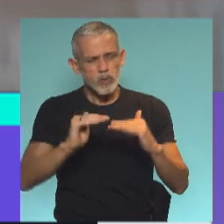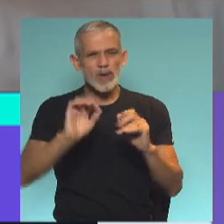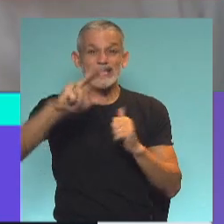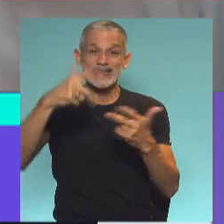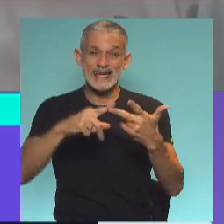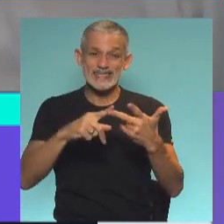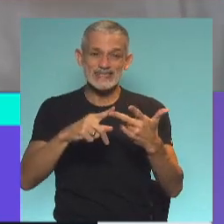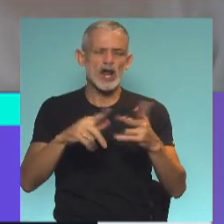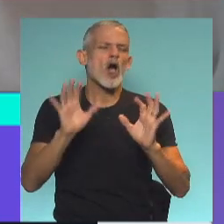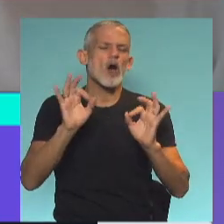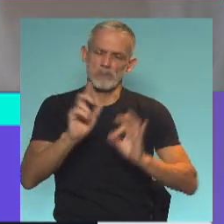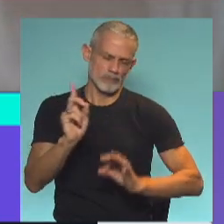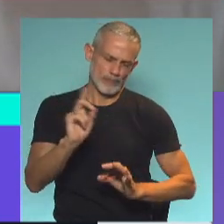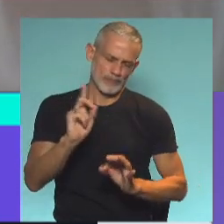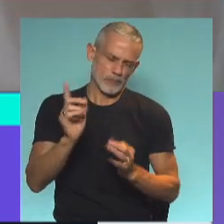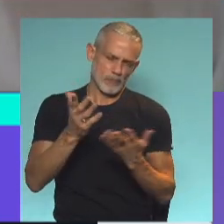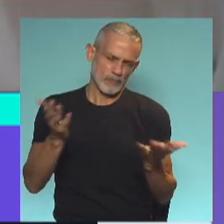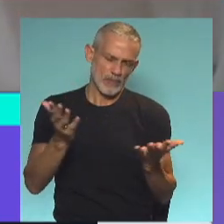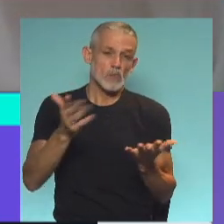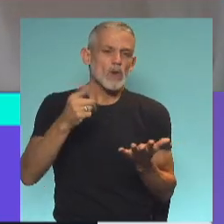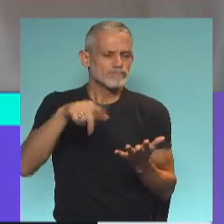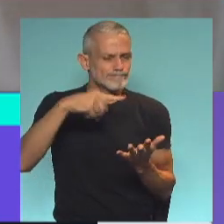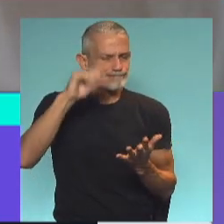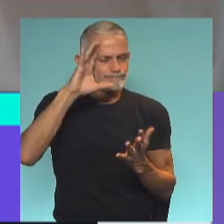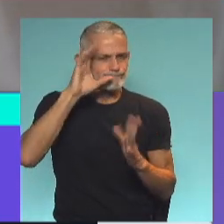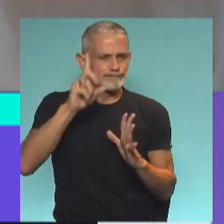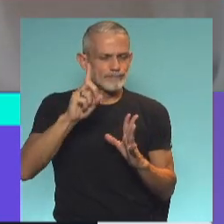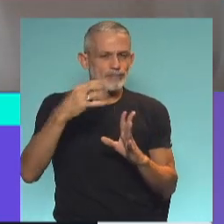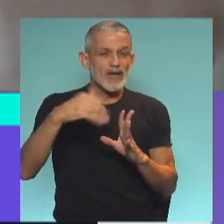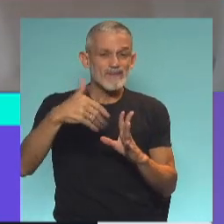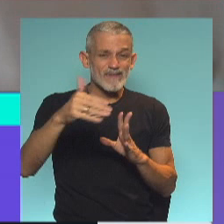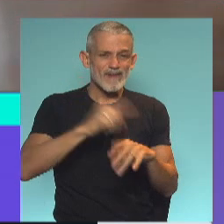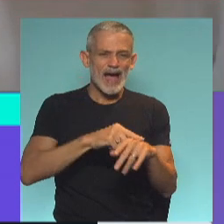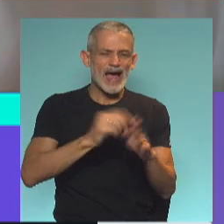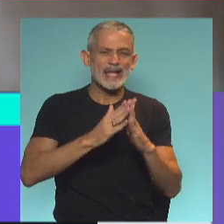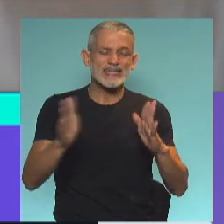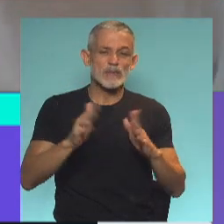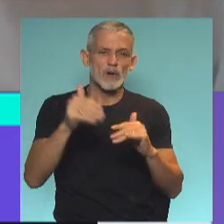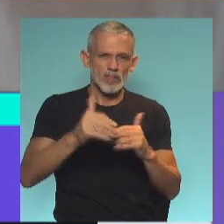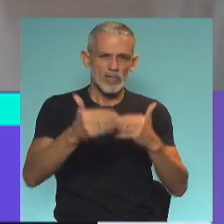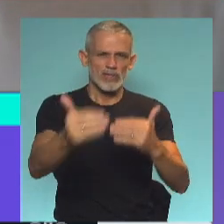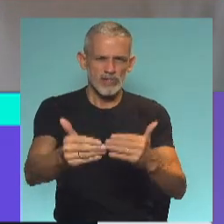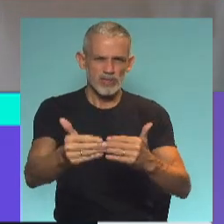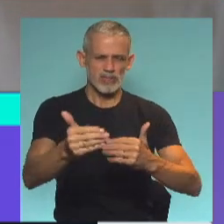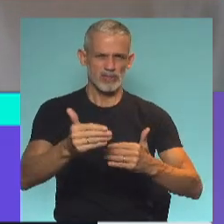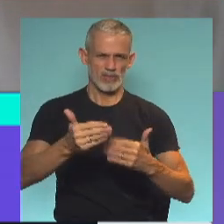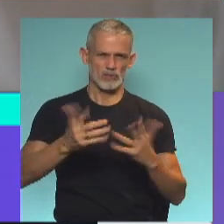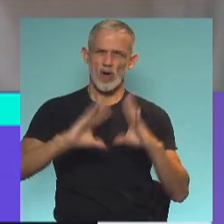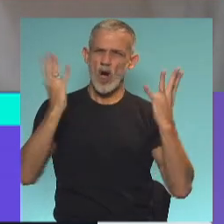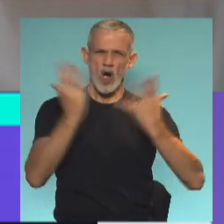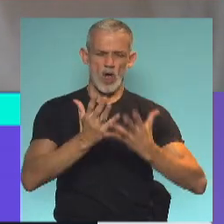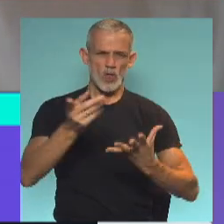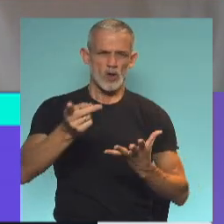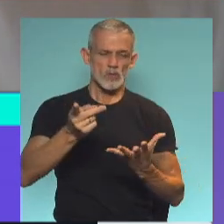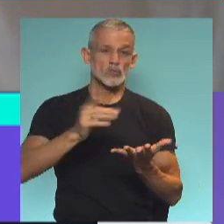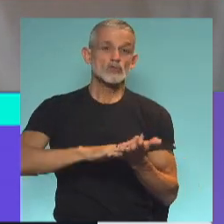Evitar por completo no, porque recordemos que vamos a tener un tiempo demorado acá y en prácticamente todo el mundo